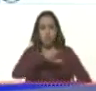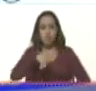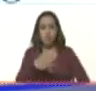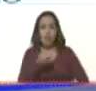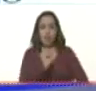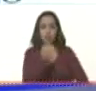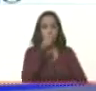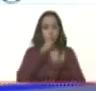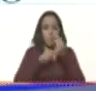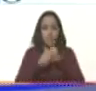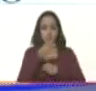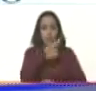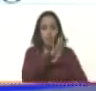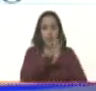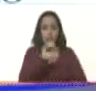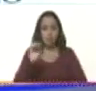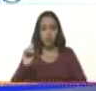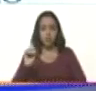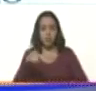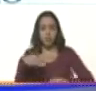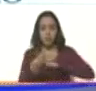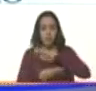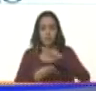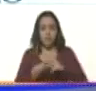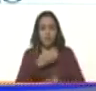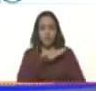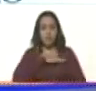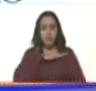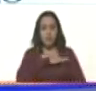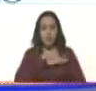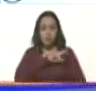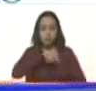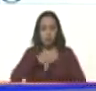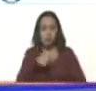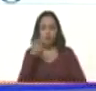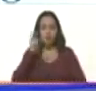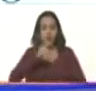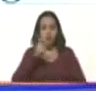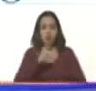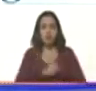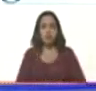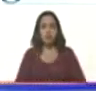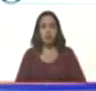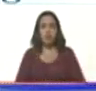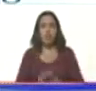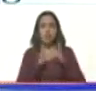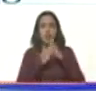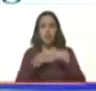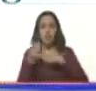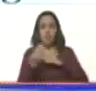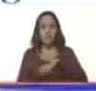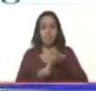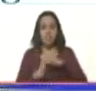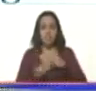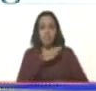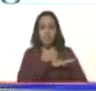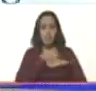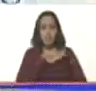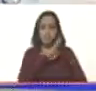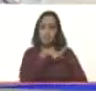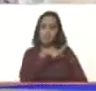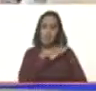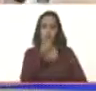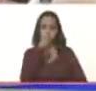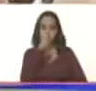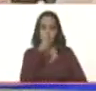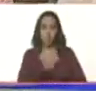en 400 bases de misiones. Nosotros necesitamos que todas las bases de misiones tengan comida. Que